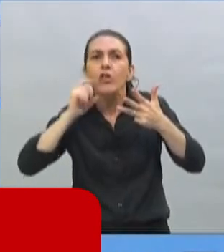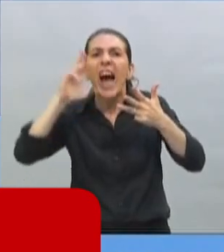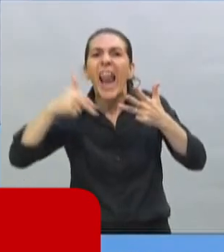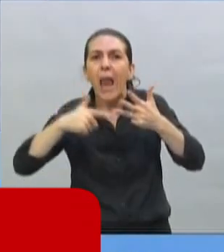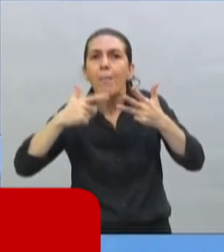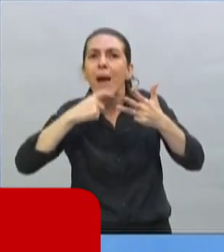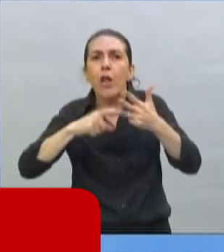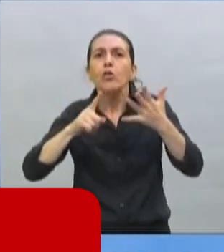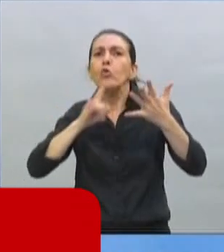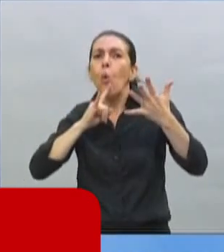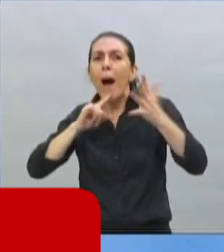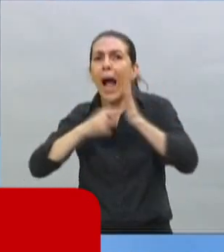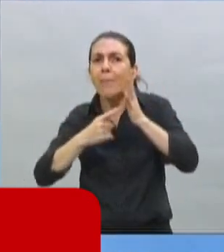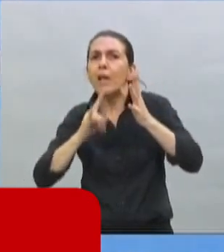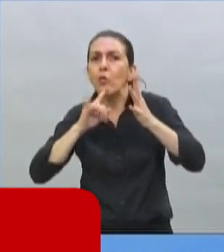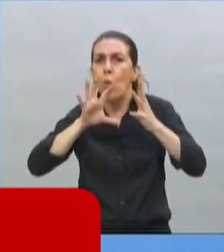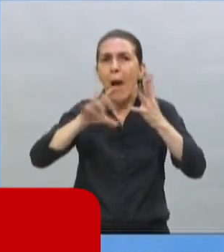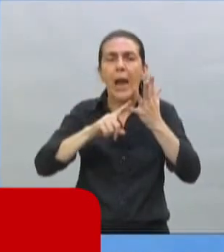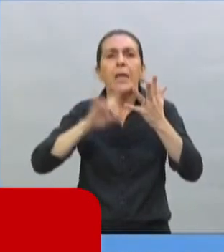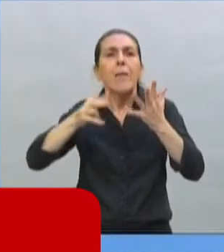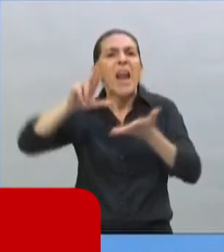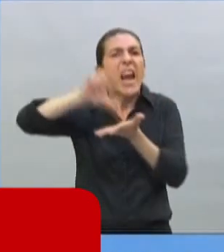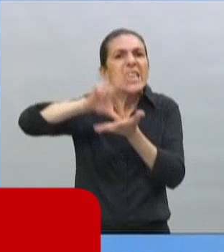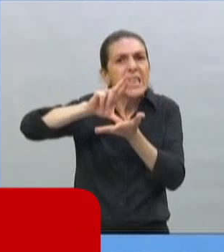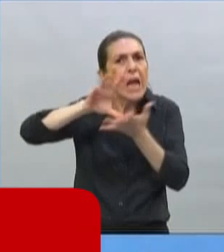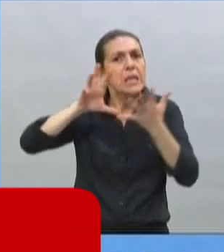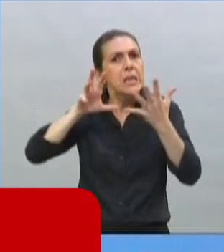Tucumán y Gran Tucumán, es Resistencia y Gran Resistencia.